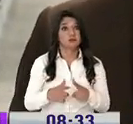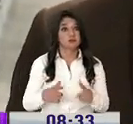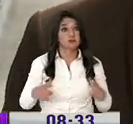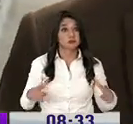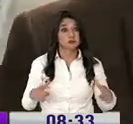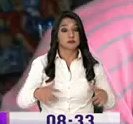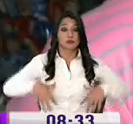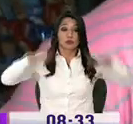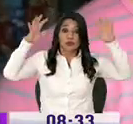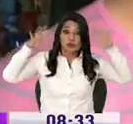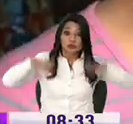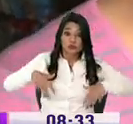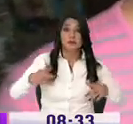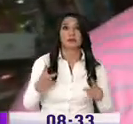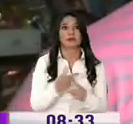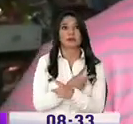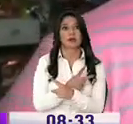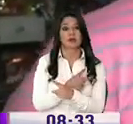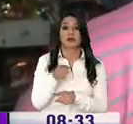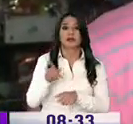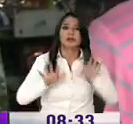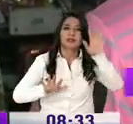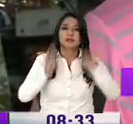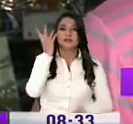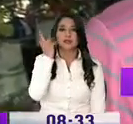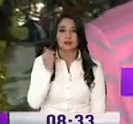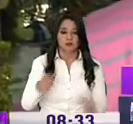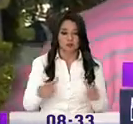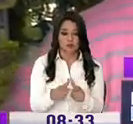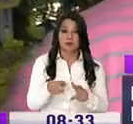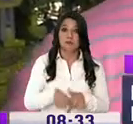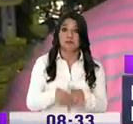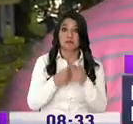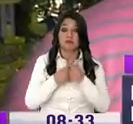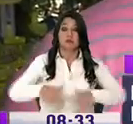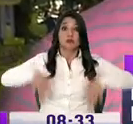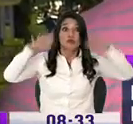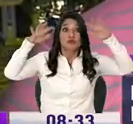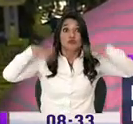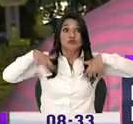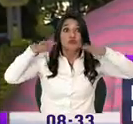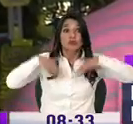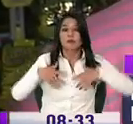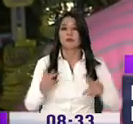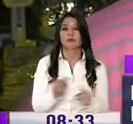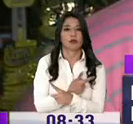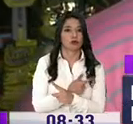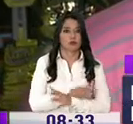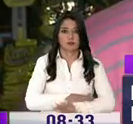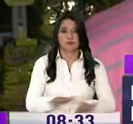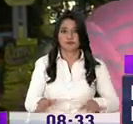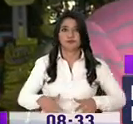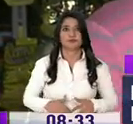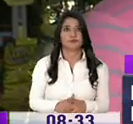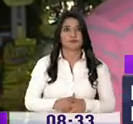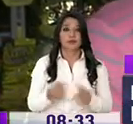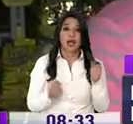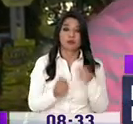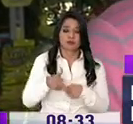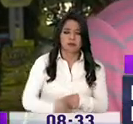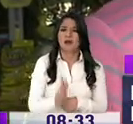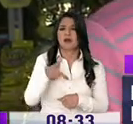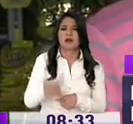hay las lluvias. Está hace 15 días está el hueco ahí. Desde que empezaron la lluvia, empezó el huequito ahí. Y los carros se meten ahí